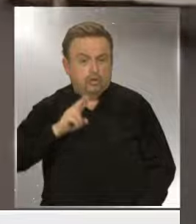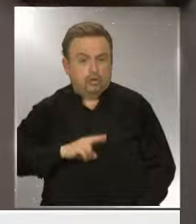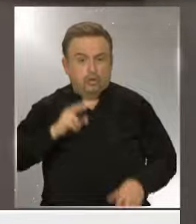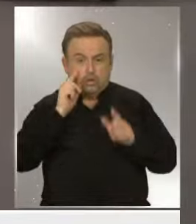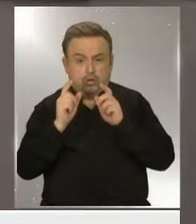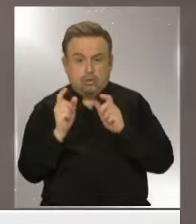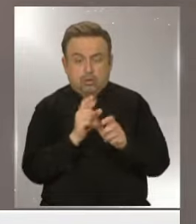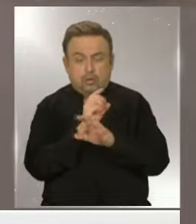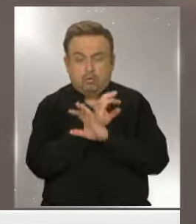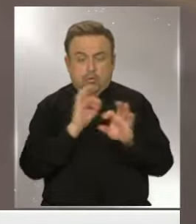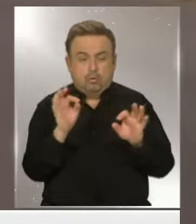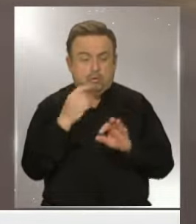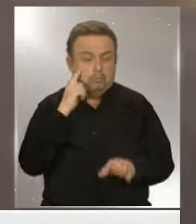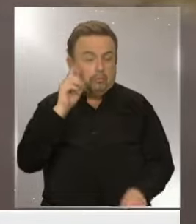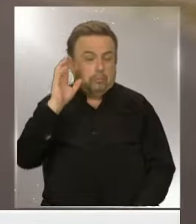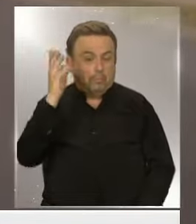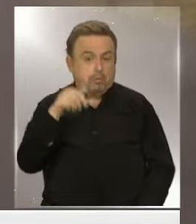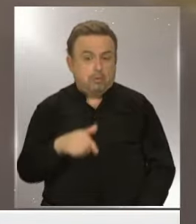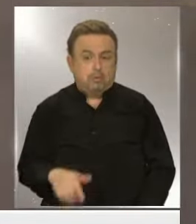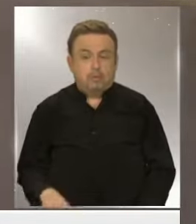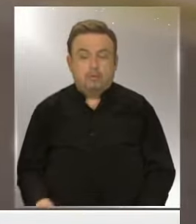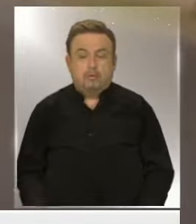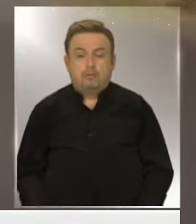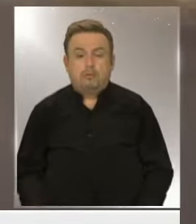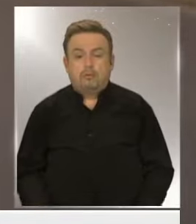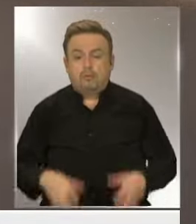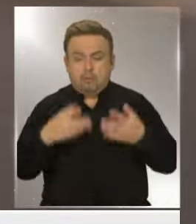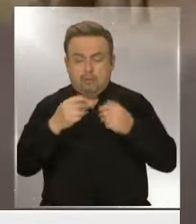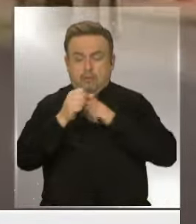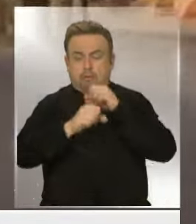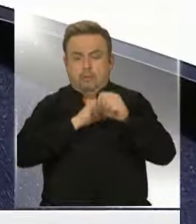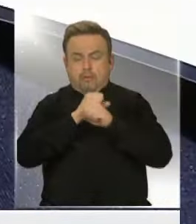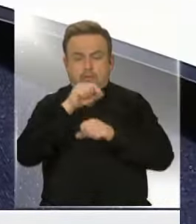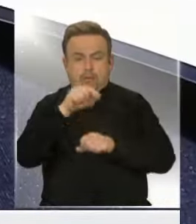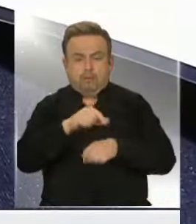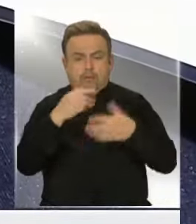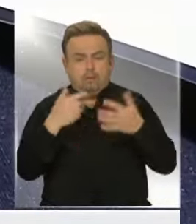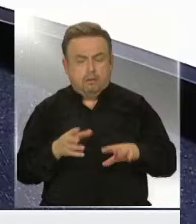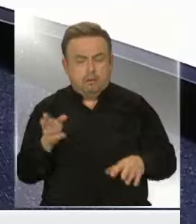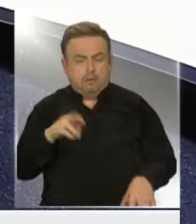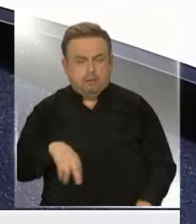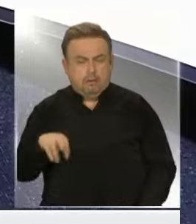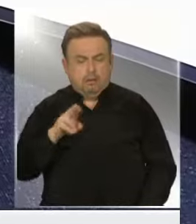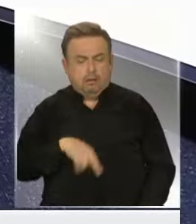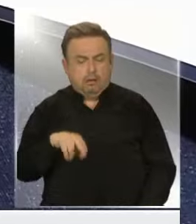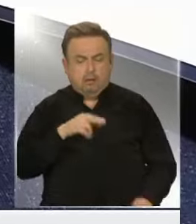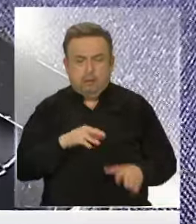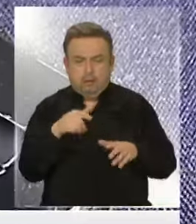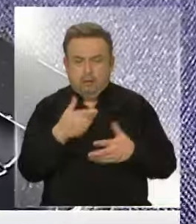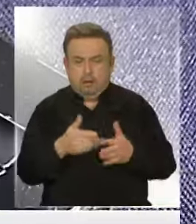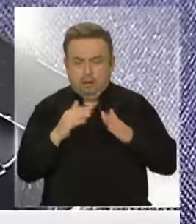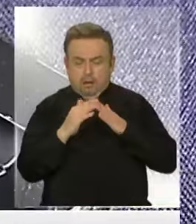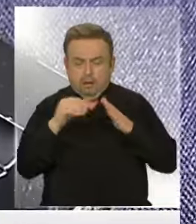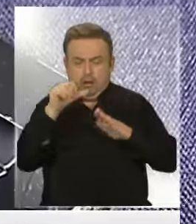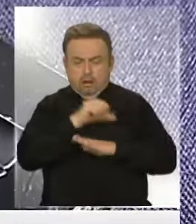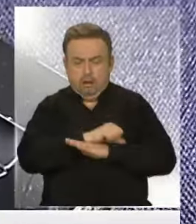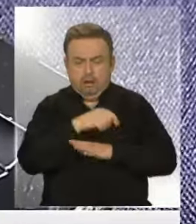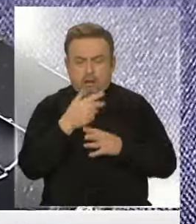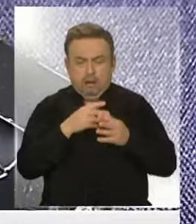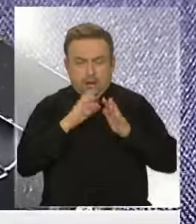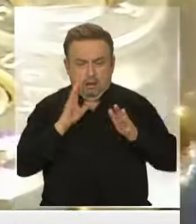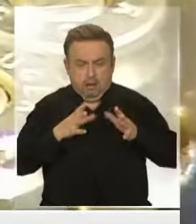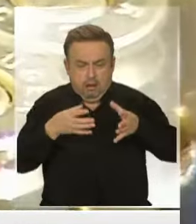monitoreados y nunca se percataron. Lleva varios años operando en los sectores de la población José María